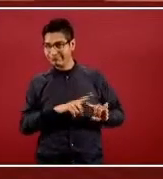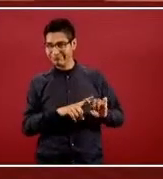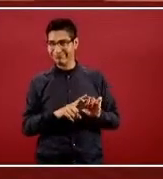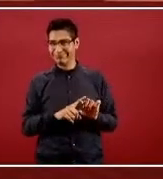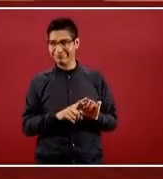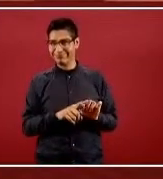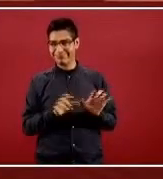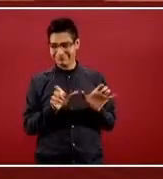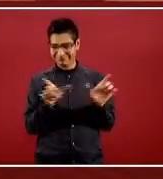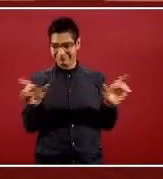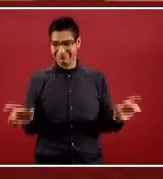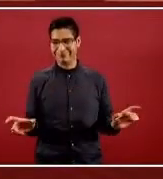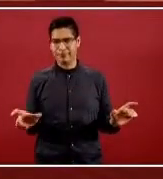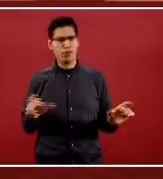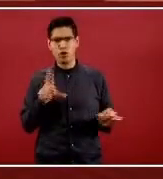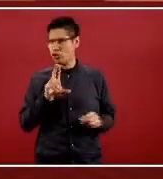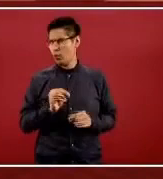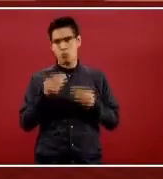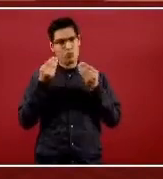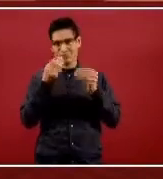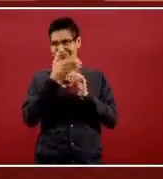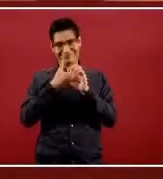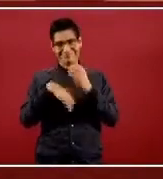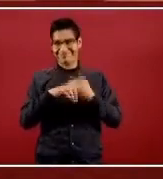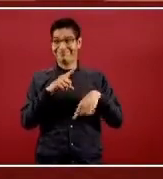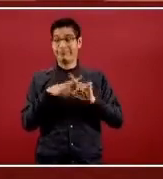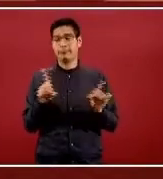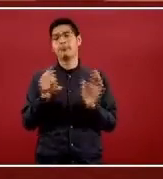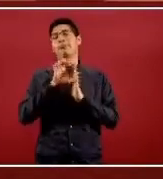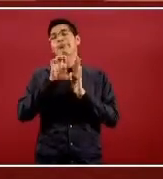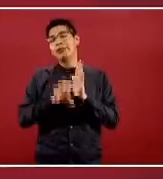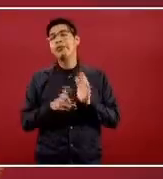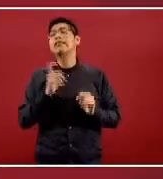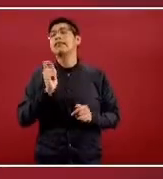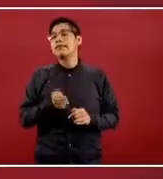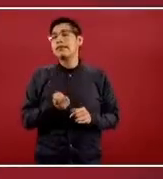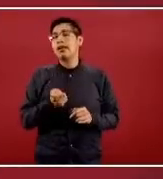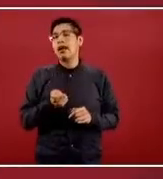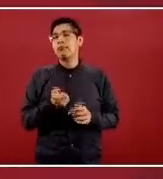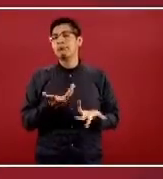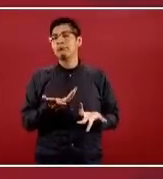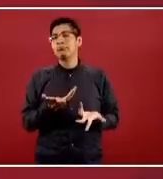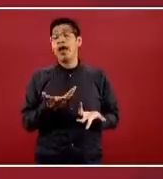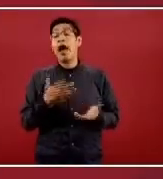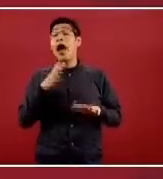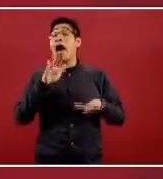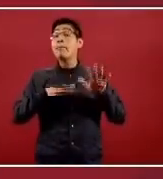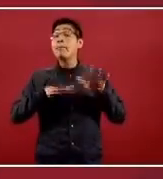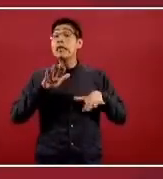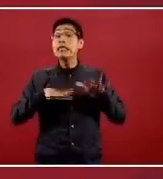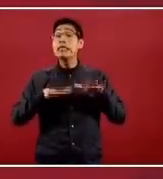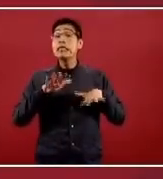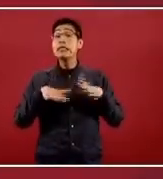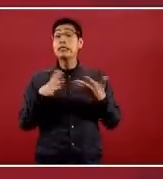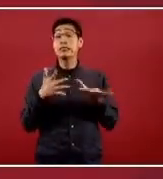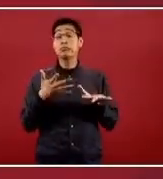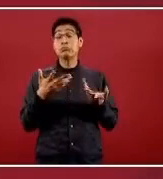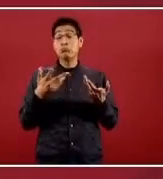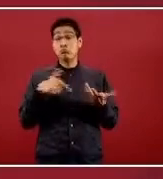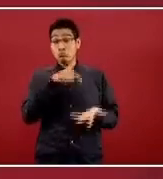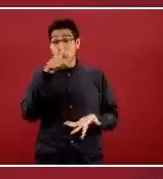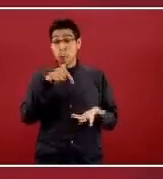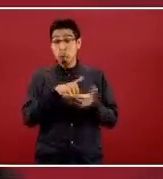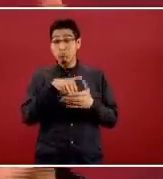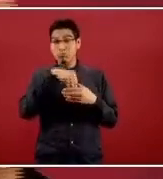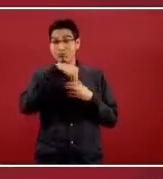orientado el riesgo. Por ejemplo, hay una variante que es poblacional y tiene que ver con la probabilidad de estar expuesto al virus. Este tipo